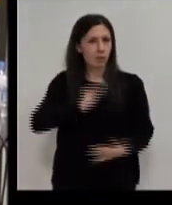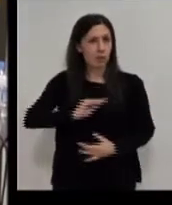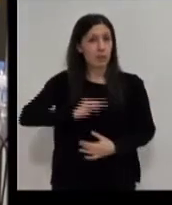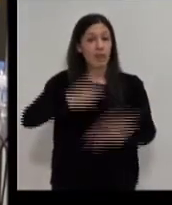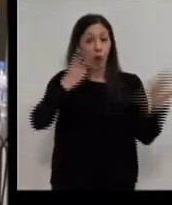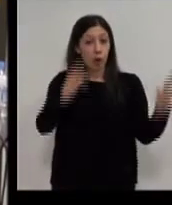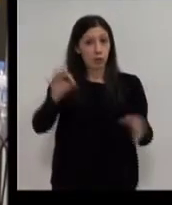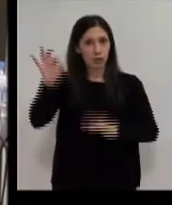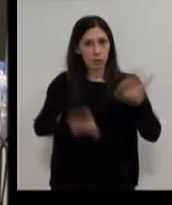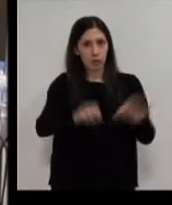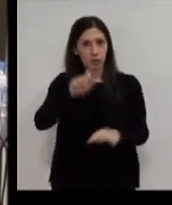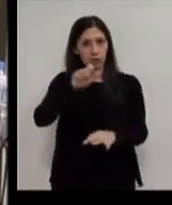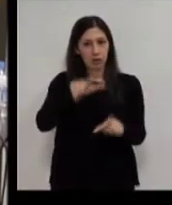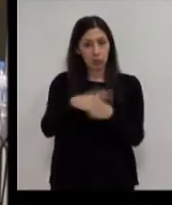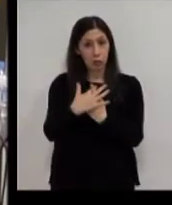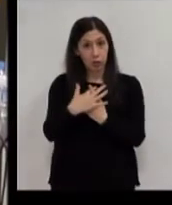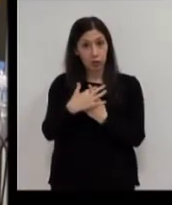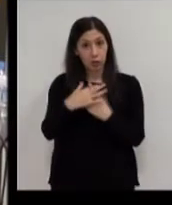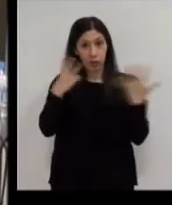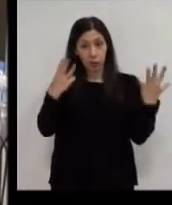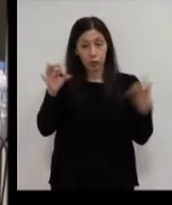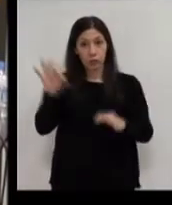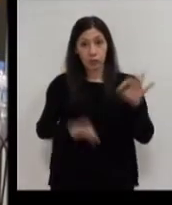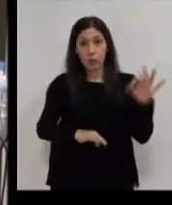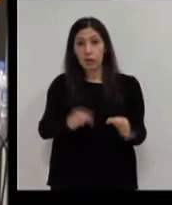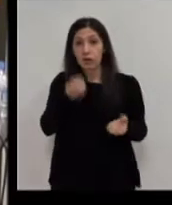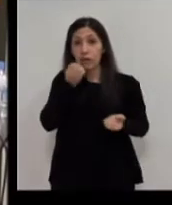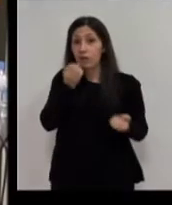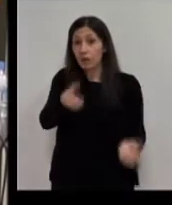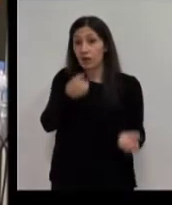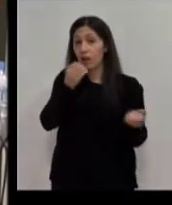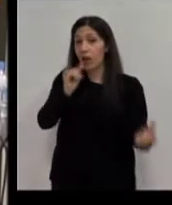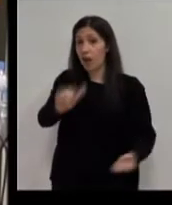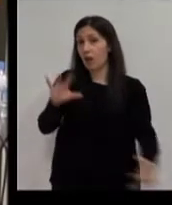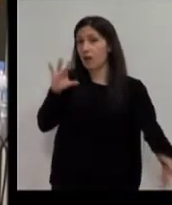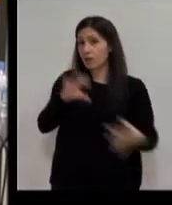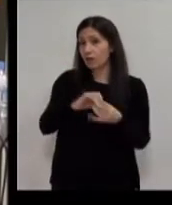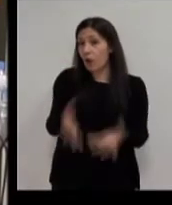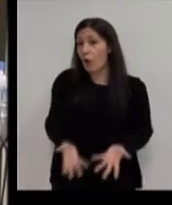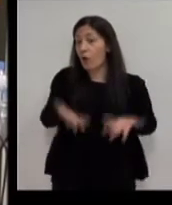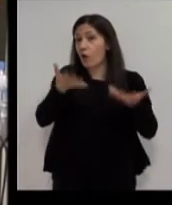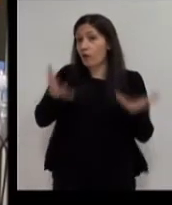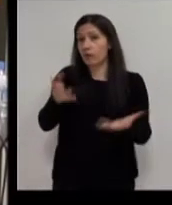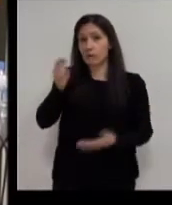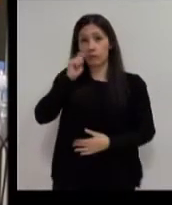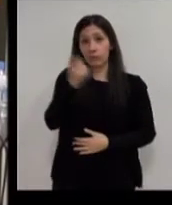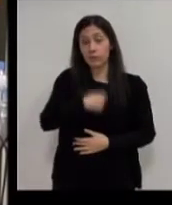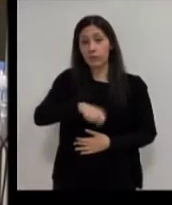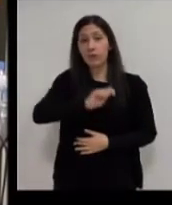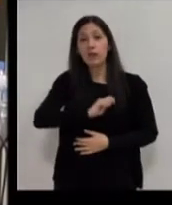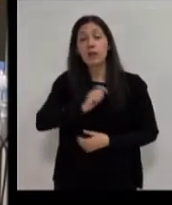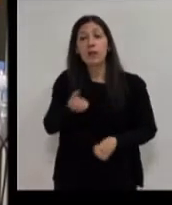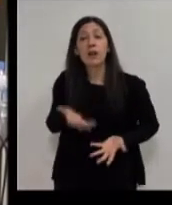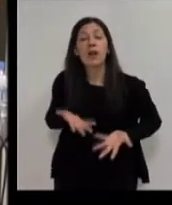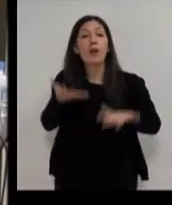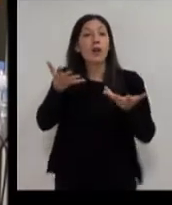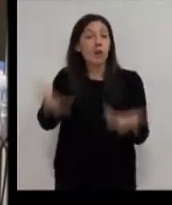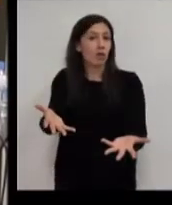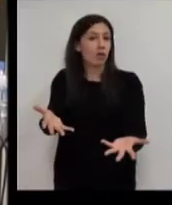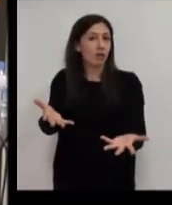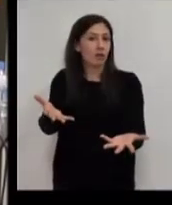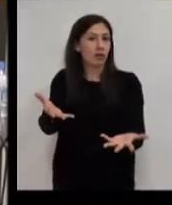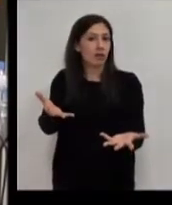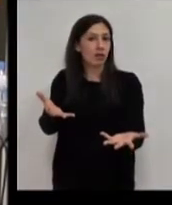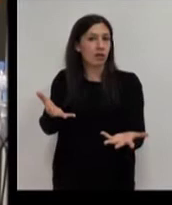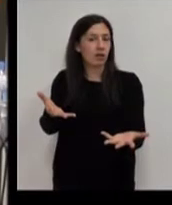llamó la atención es que decían que en el 80% de los casos la información existente respecto a la oferta turística